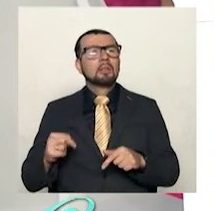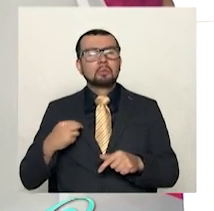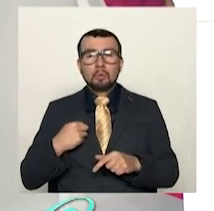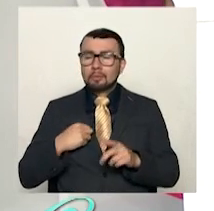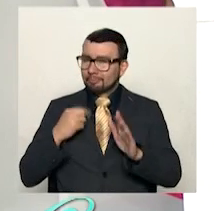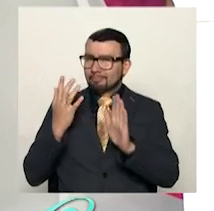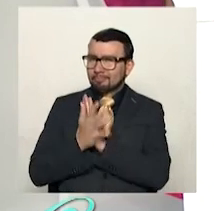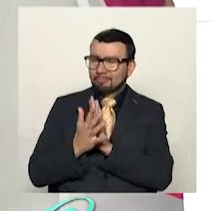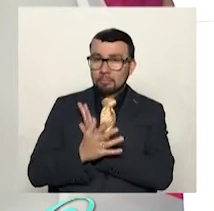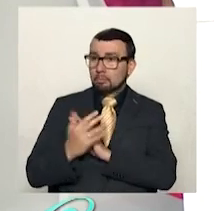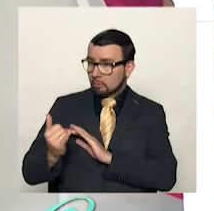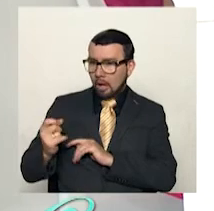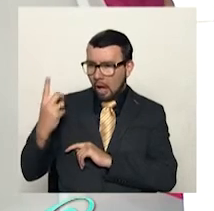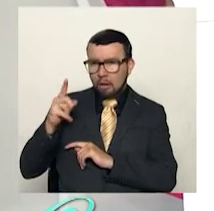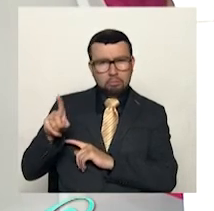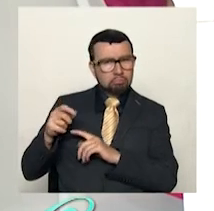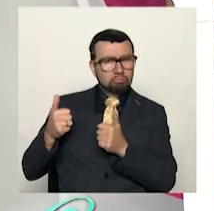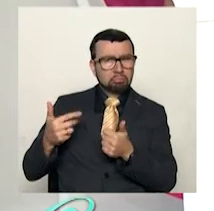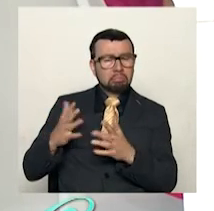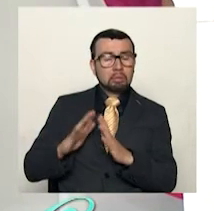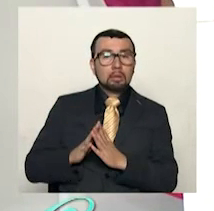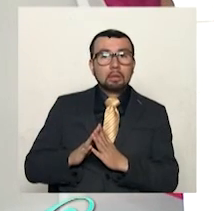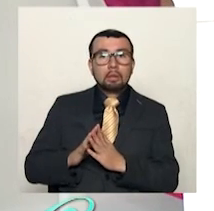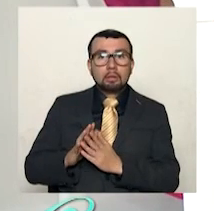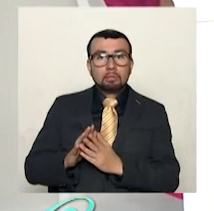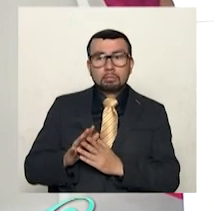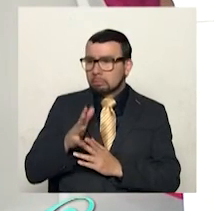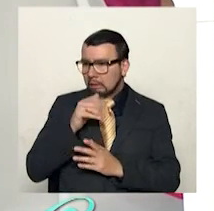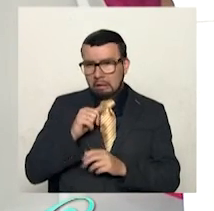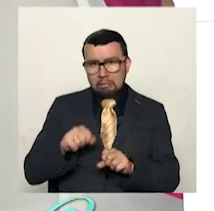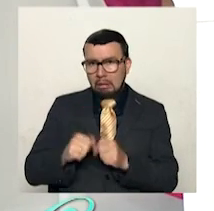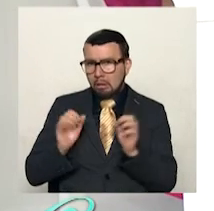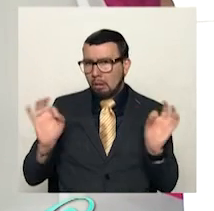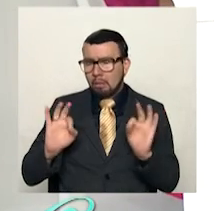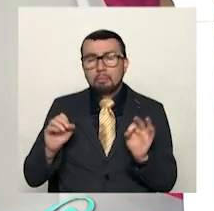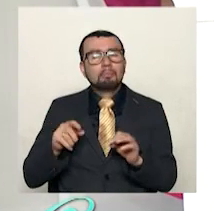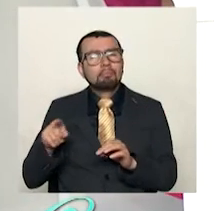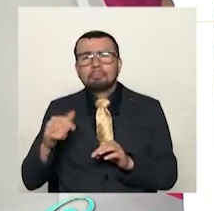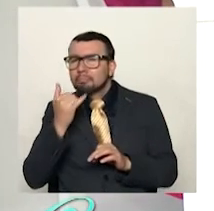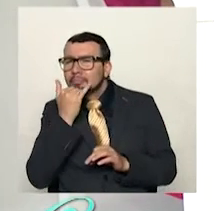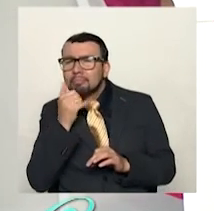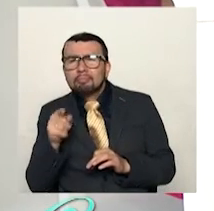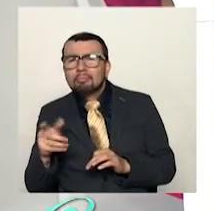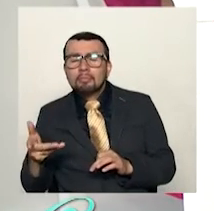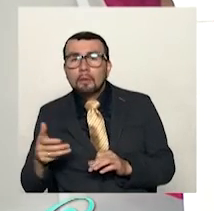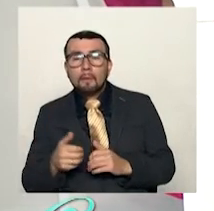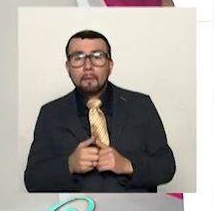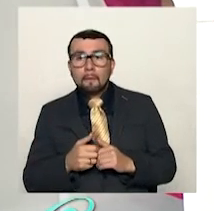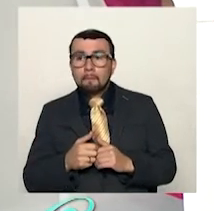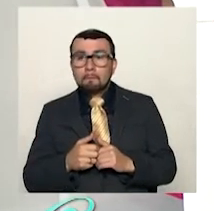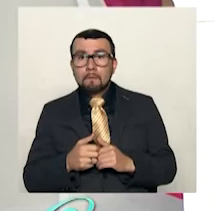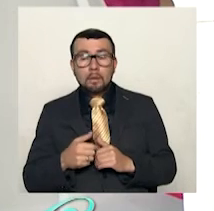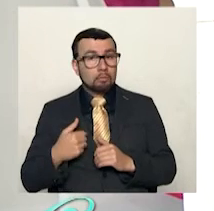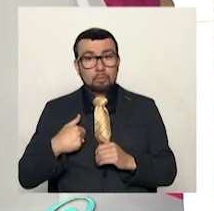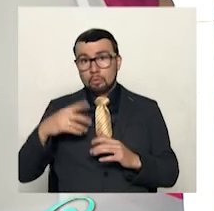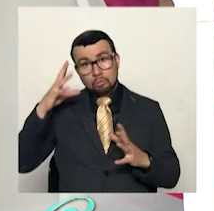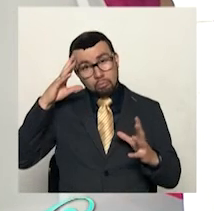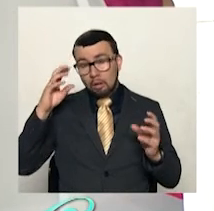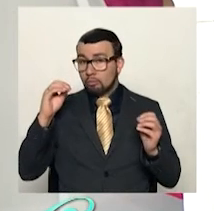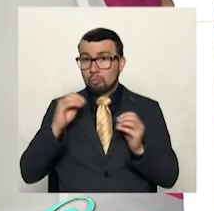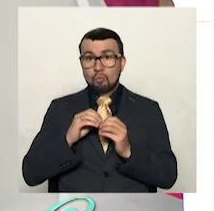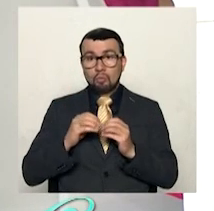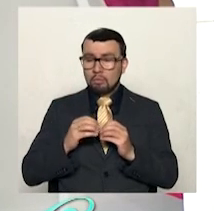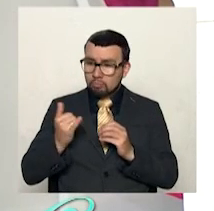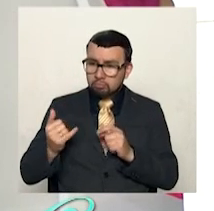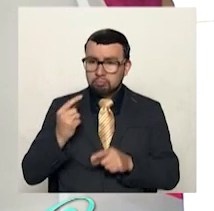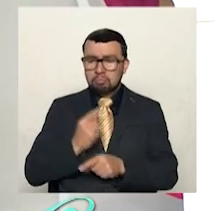un comentario bueno, pues sin intención de dañar a nadie, y es que nosotros no estamos de acuerdo con los